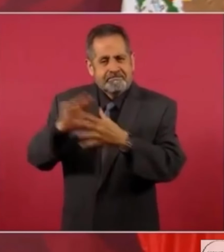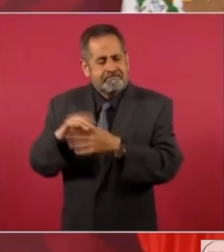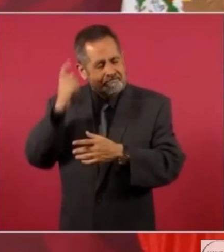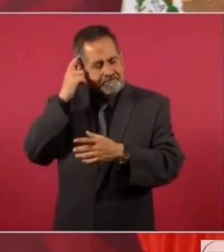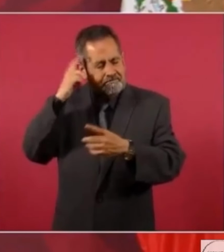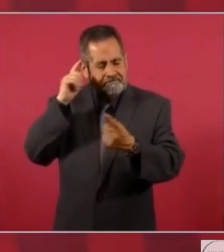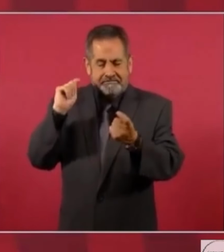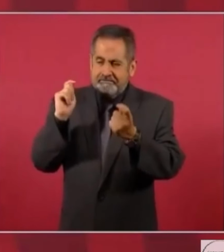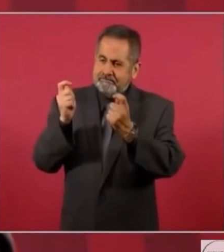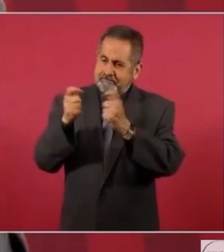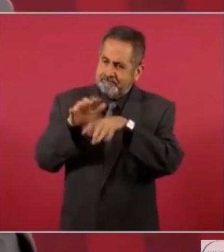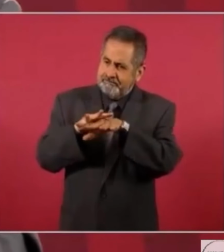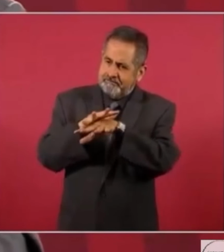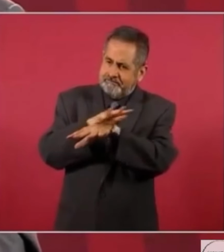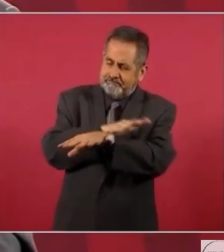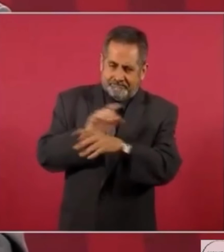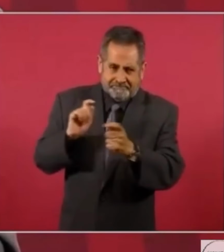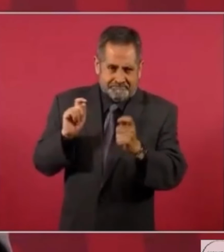es un pueblo